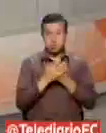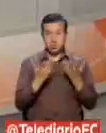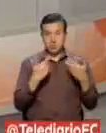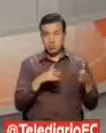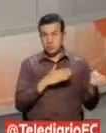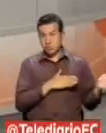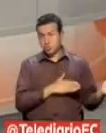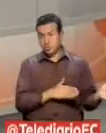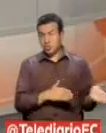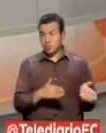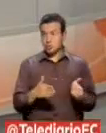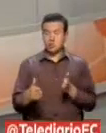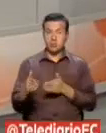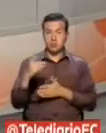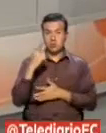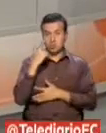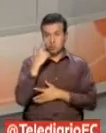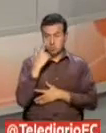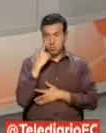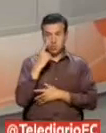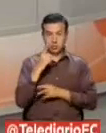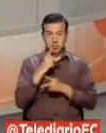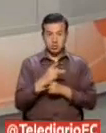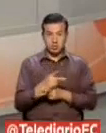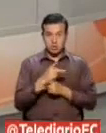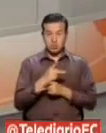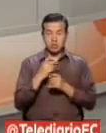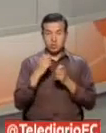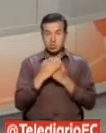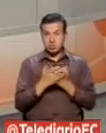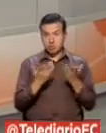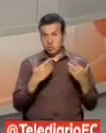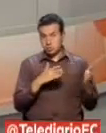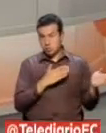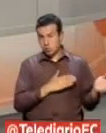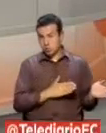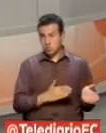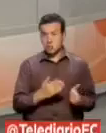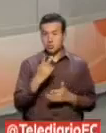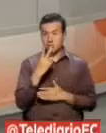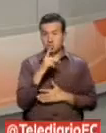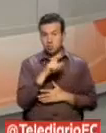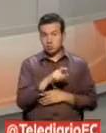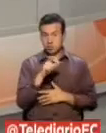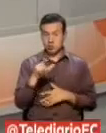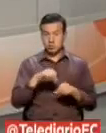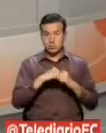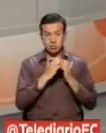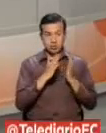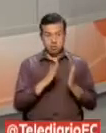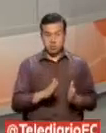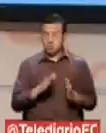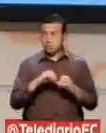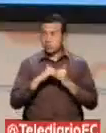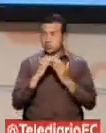quienes equivocadamente protegieron o intentaron proteger a estas dos asambleístas